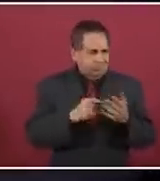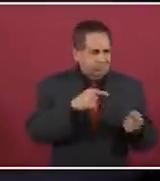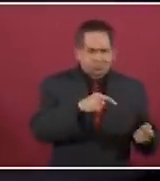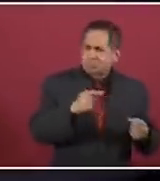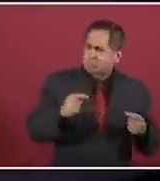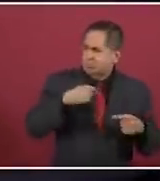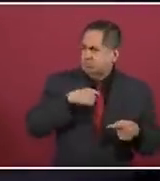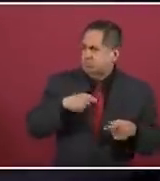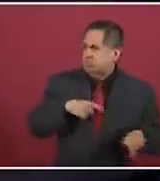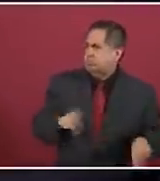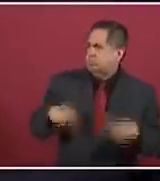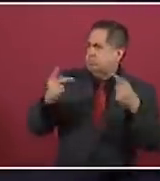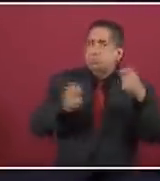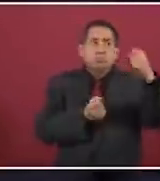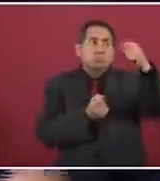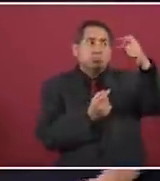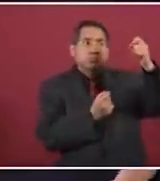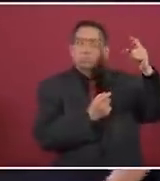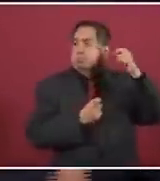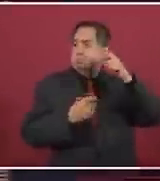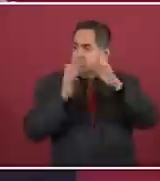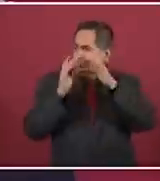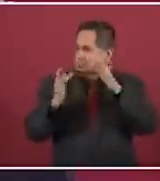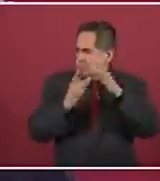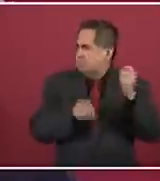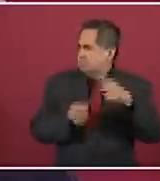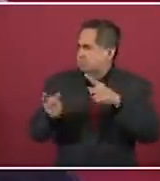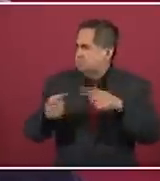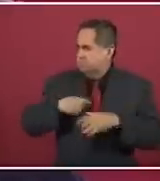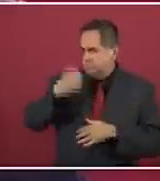satélites para sus comunicaciones?